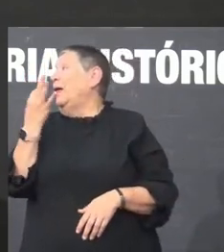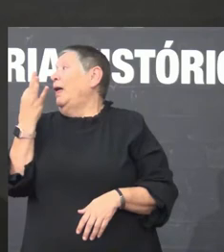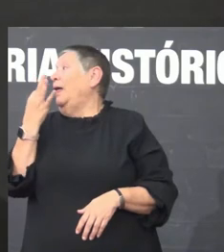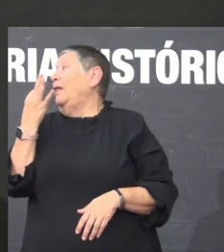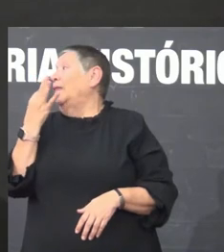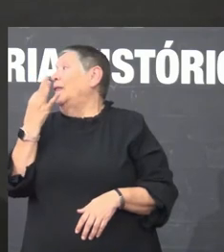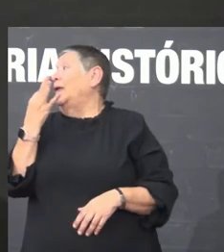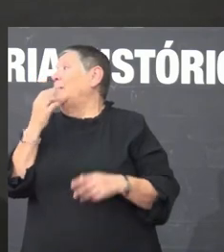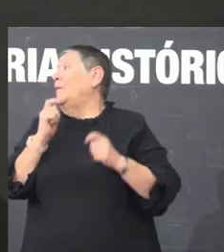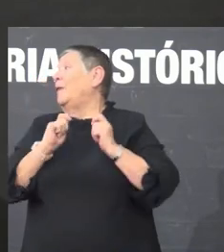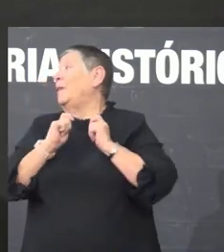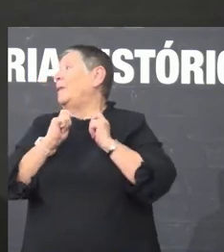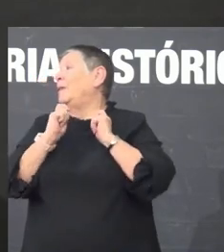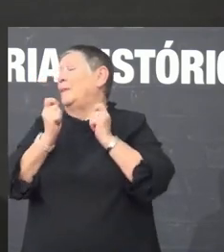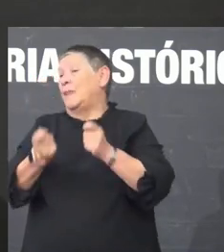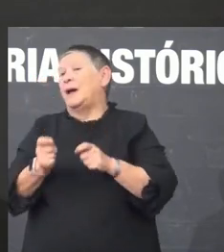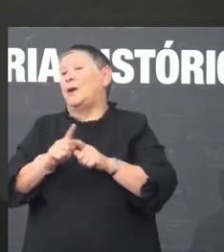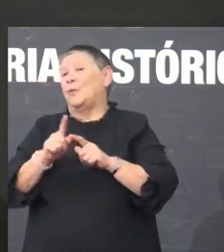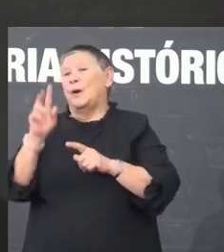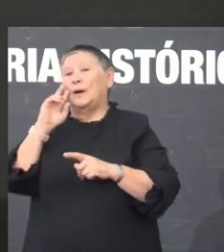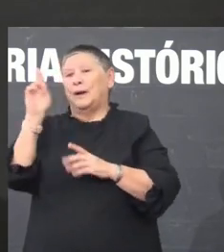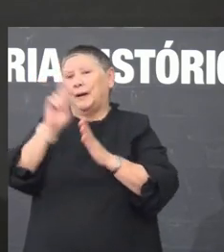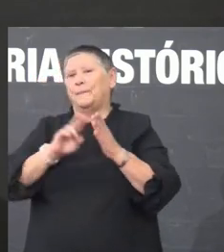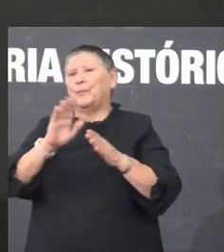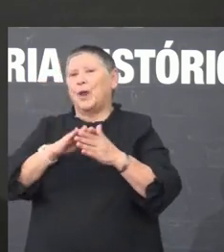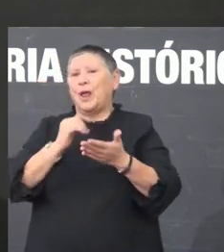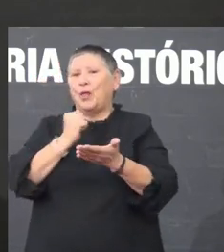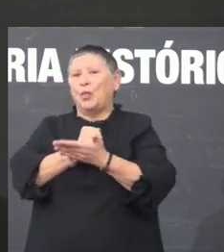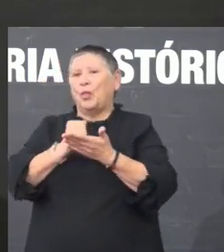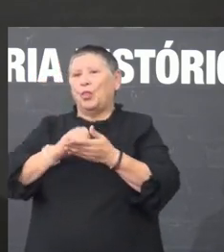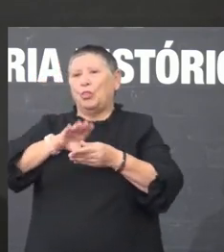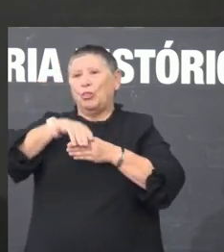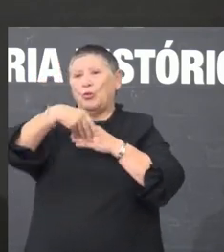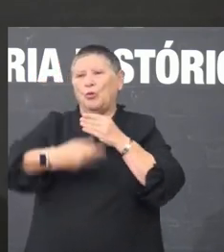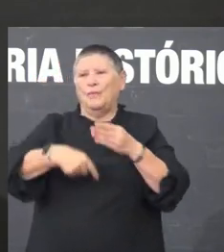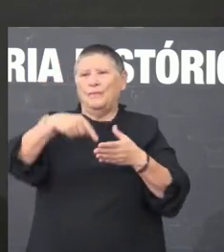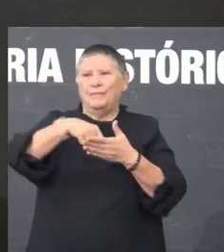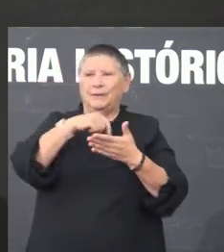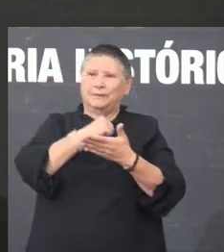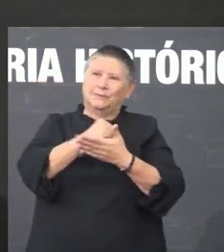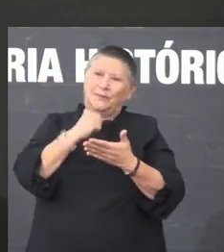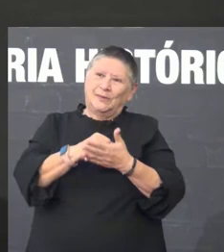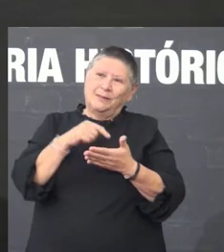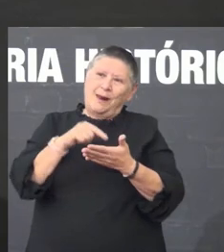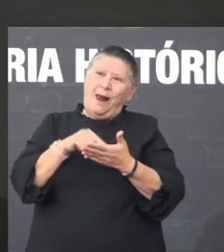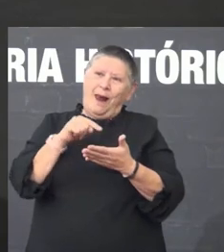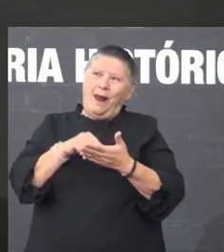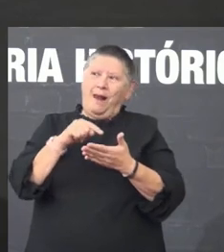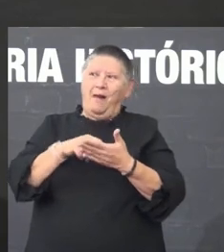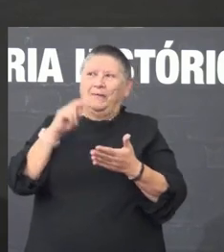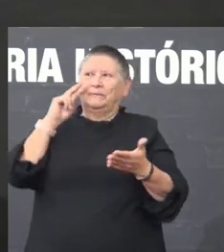hay que darle una pensada, ¿no? Porque aquel documento se firmó cuando estaba, fíjate, Convergencia de Unión.